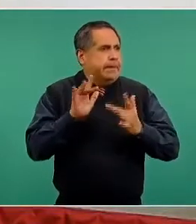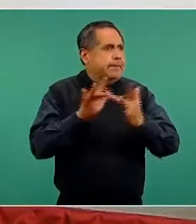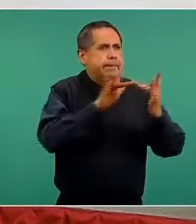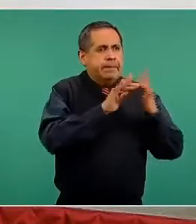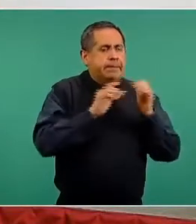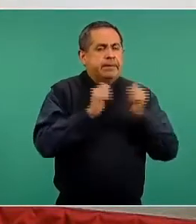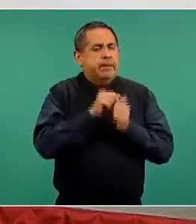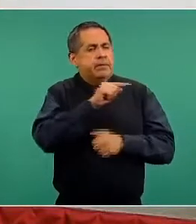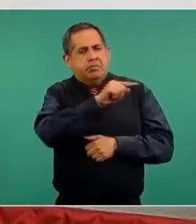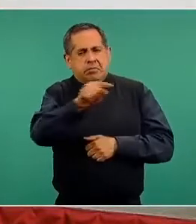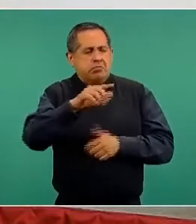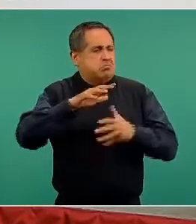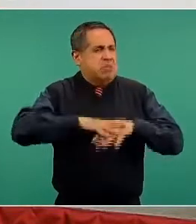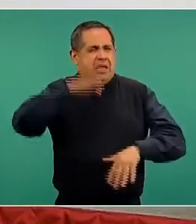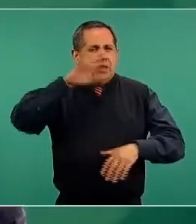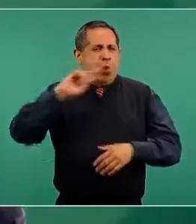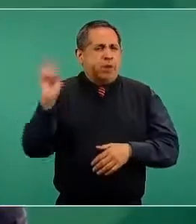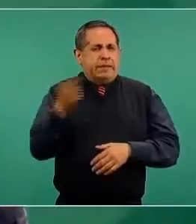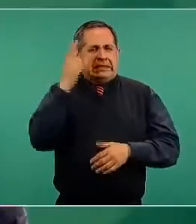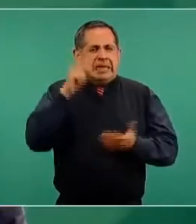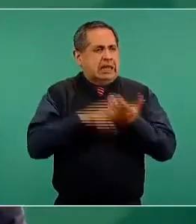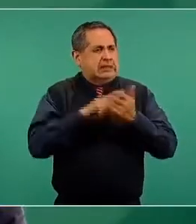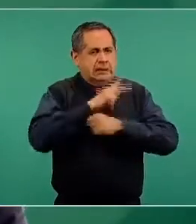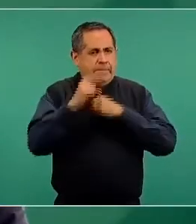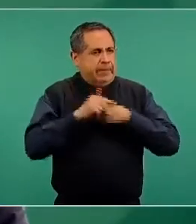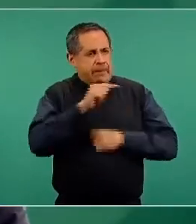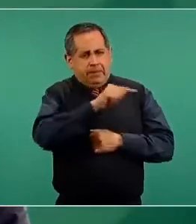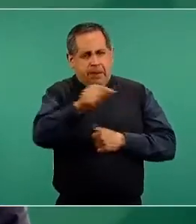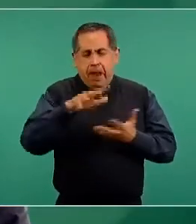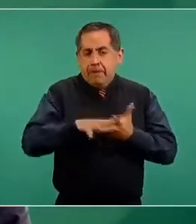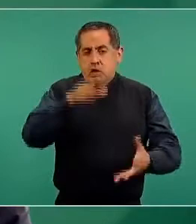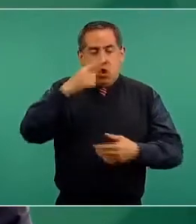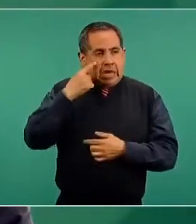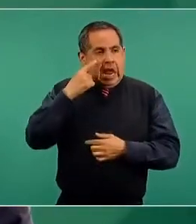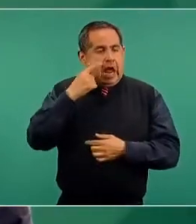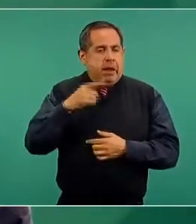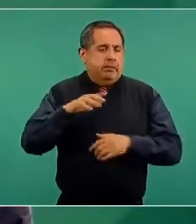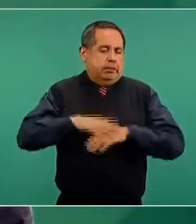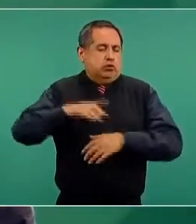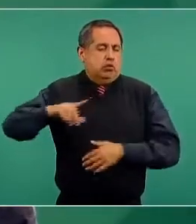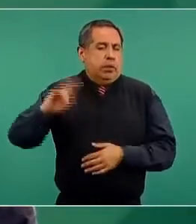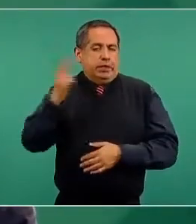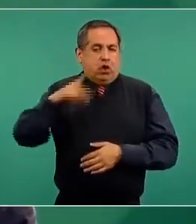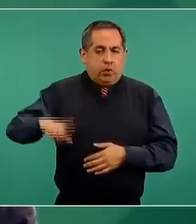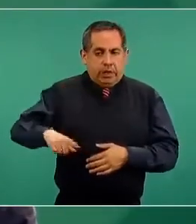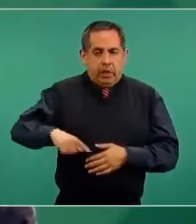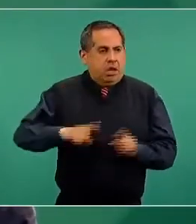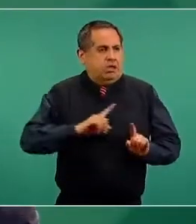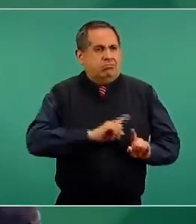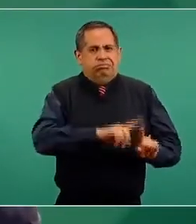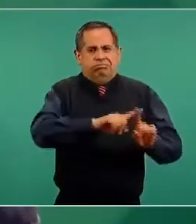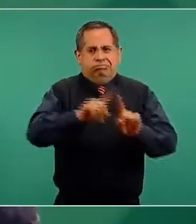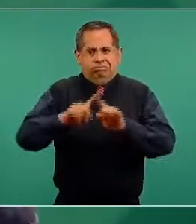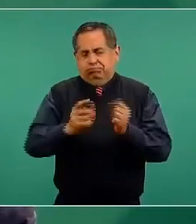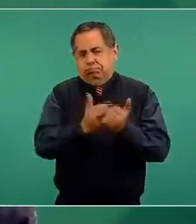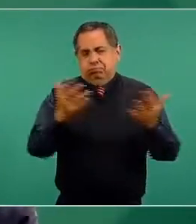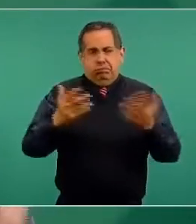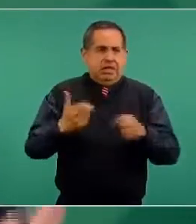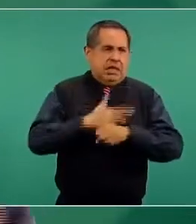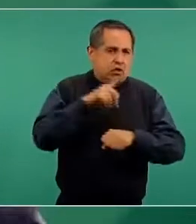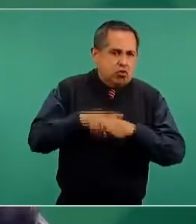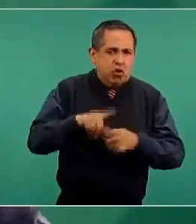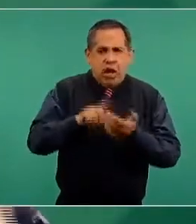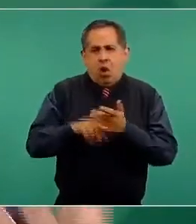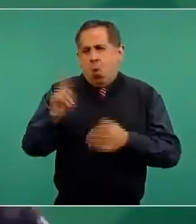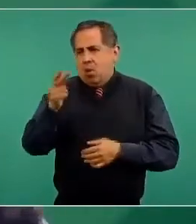a prácticamente todas las universidades del país, mayormente las públicas. Es una gran diversidad de universidades nacionales